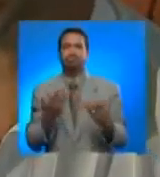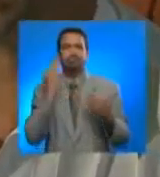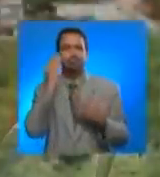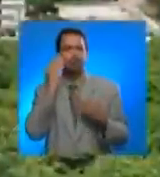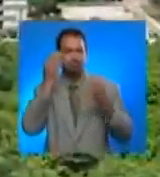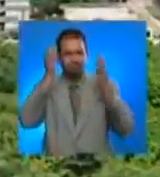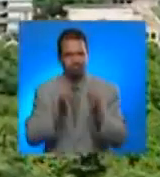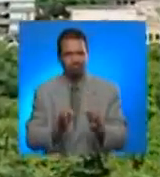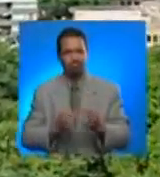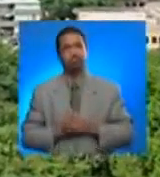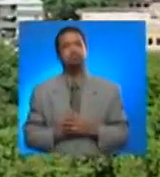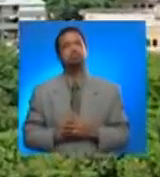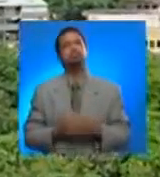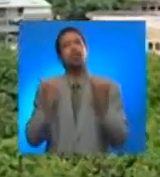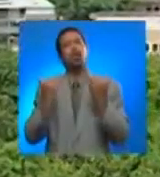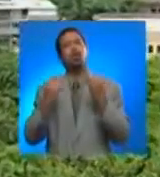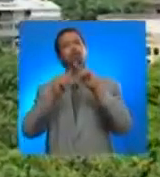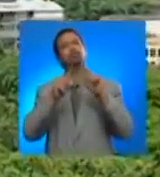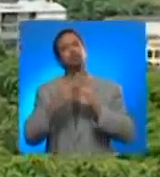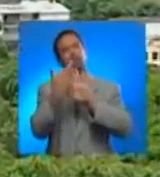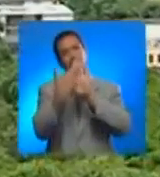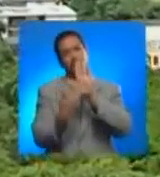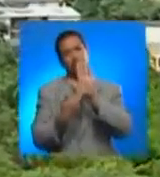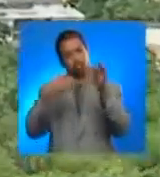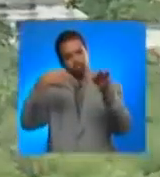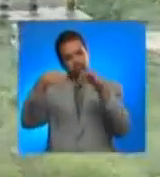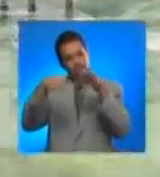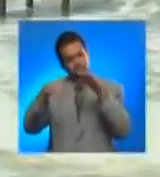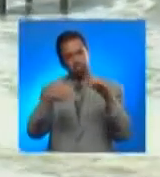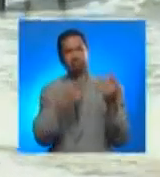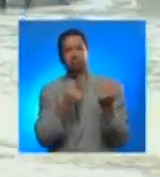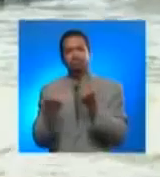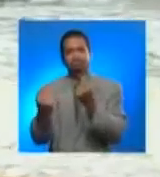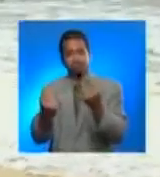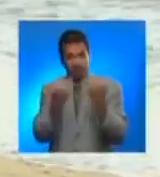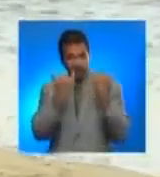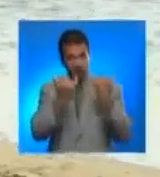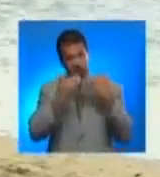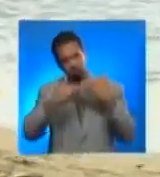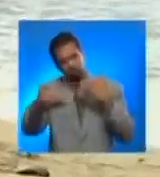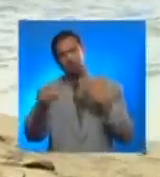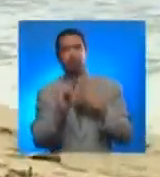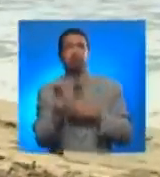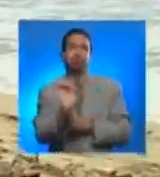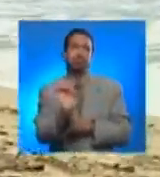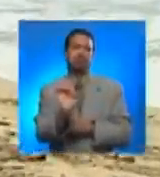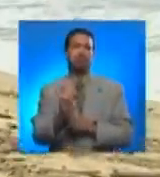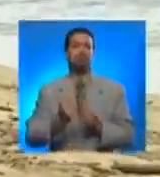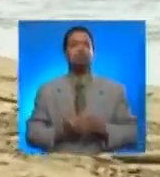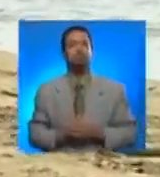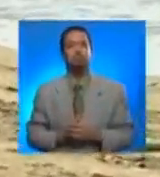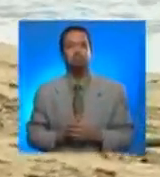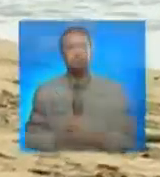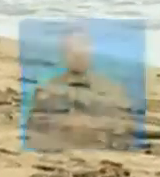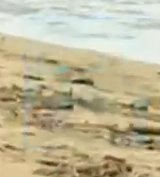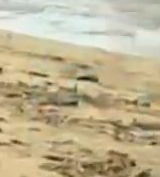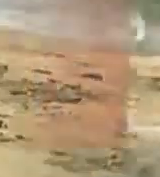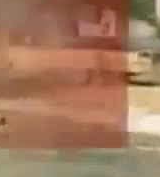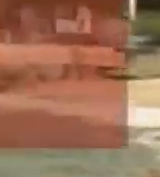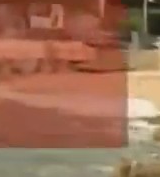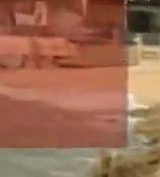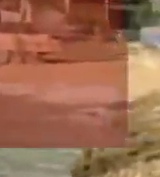probabilidad de que llegue un tsunami. Yo sé si tengo que subir al quinto piso, yo sé si tengo que subir encima del hogar o yo